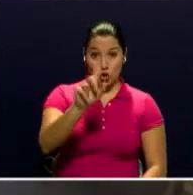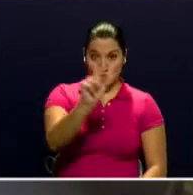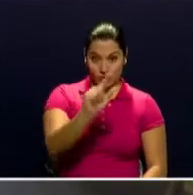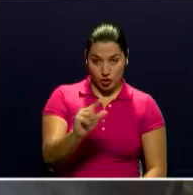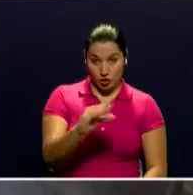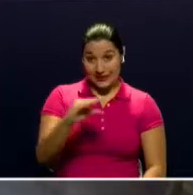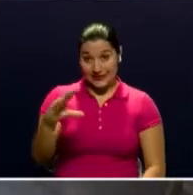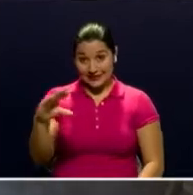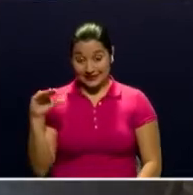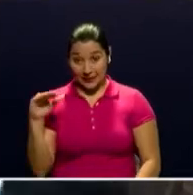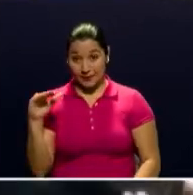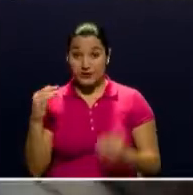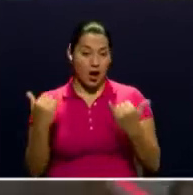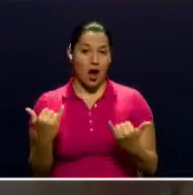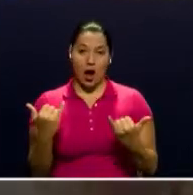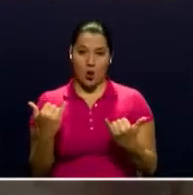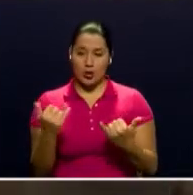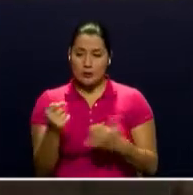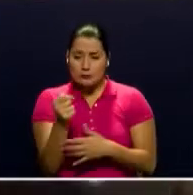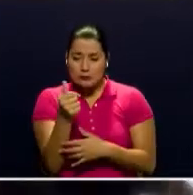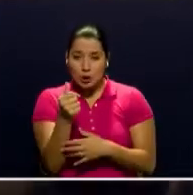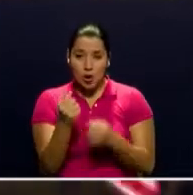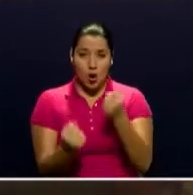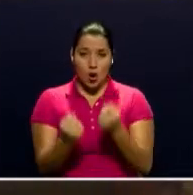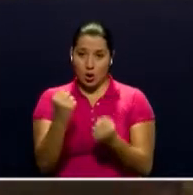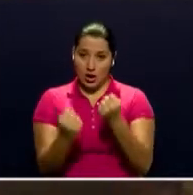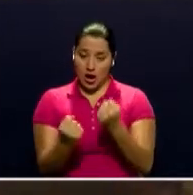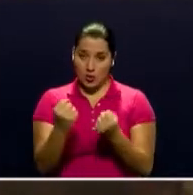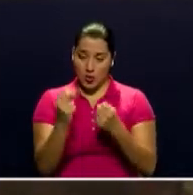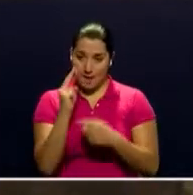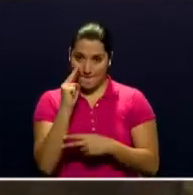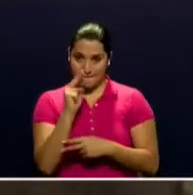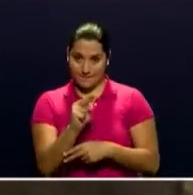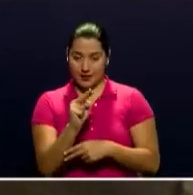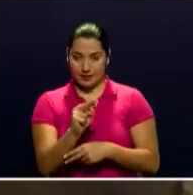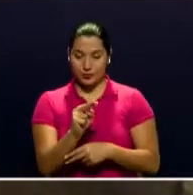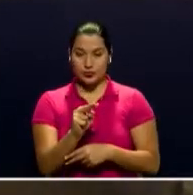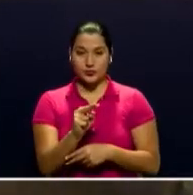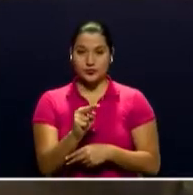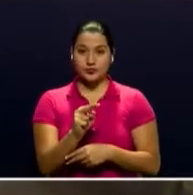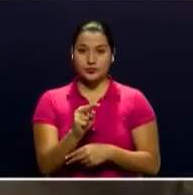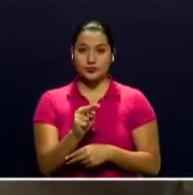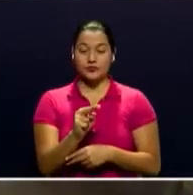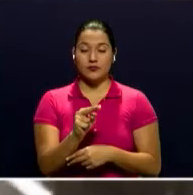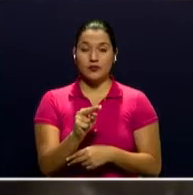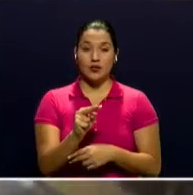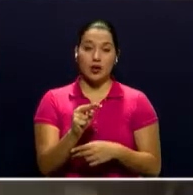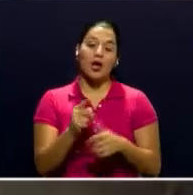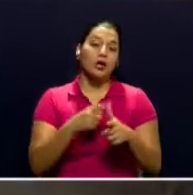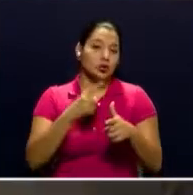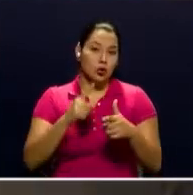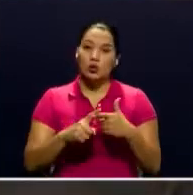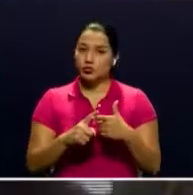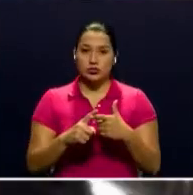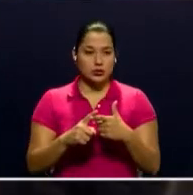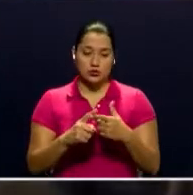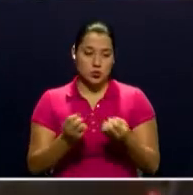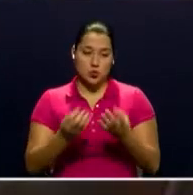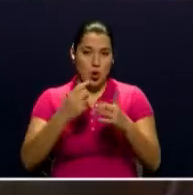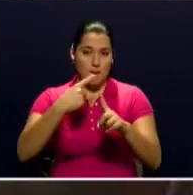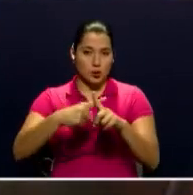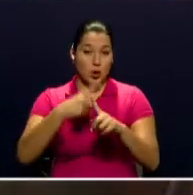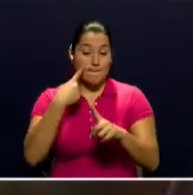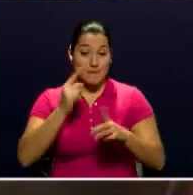hora prácticamente es nula la cantidad de vehículos que está transitando por el sector, por lo que obviamente hay condiciones muy favorables